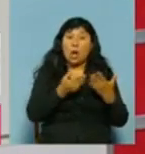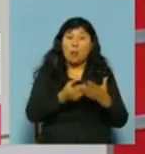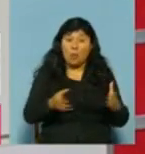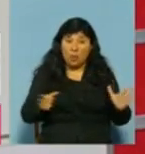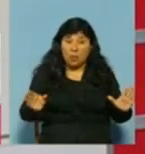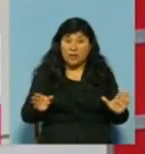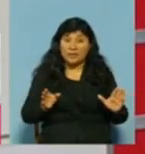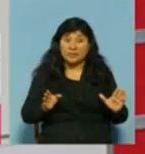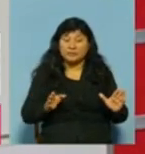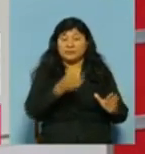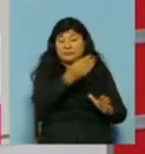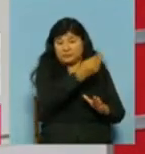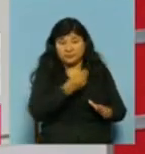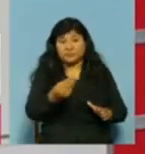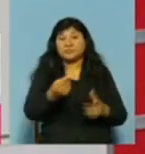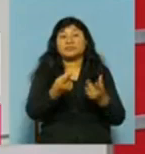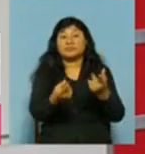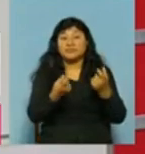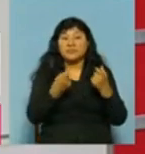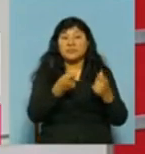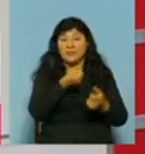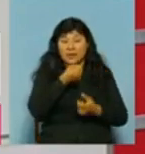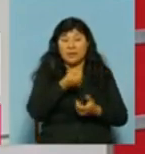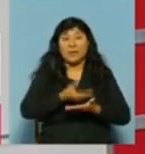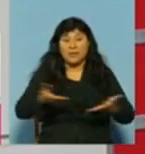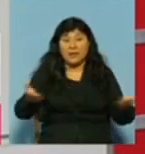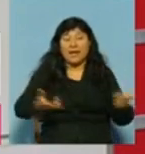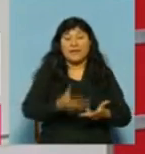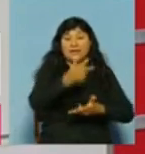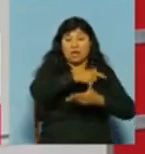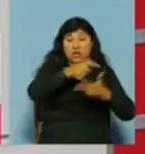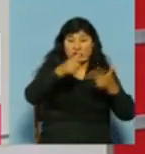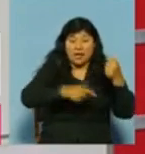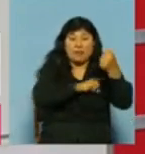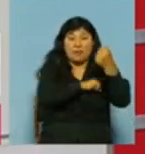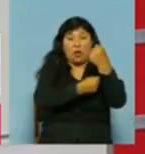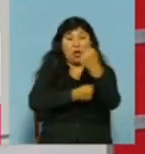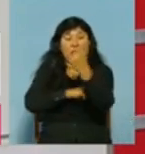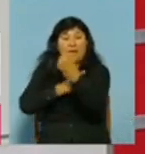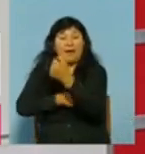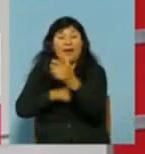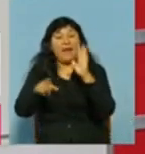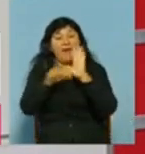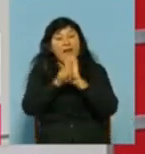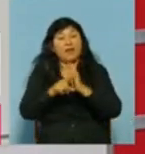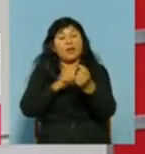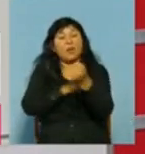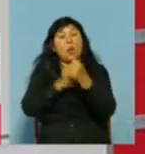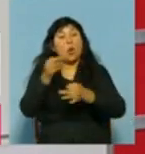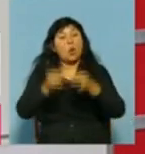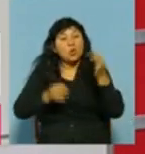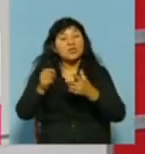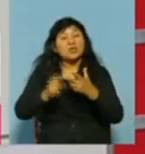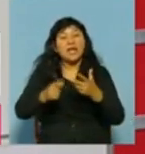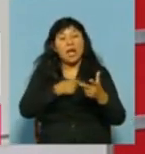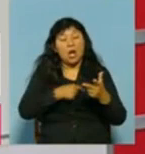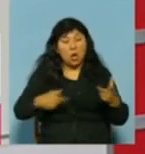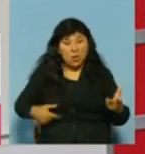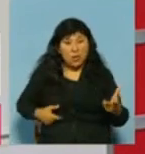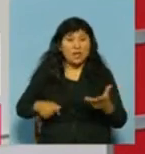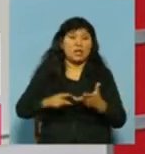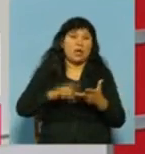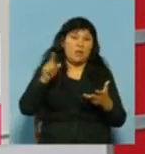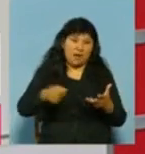esta denuncia por parte de los tres poderes y también, ¿no?, de otras instituciones que tienen que ver con la prensa y con la